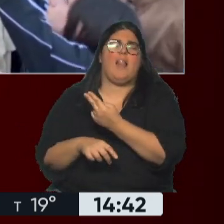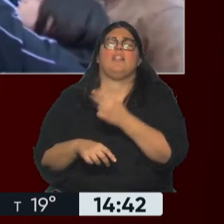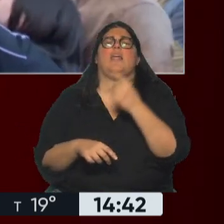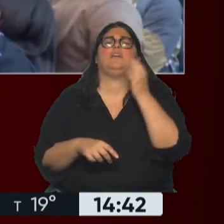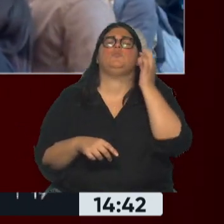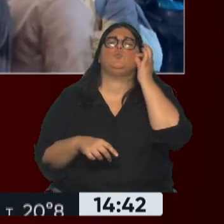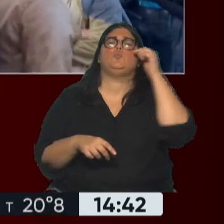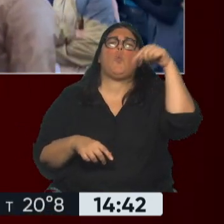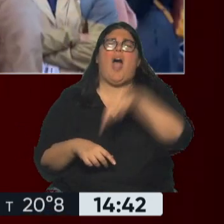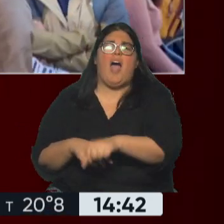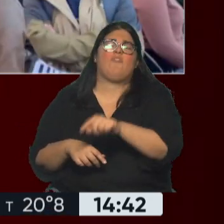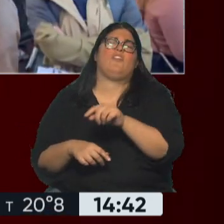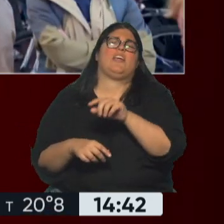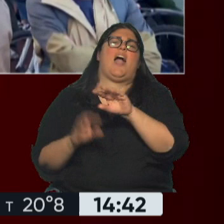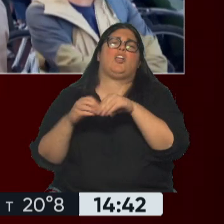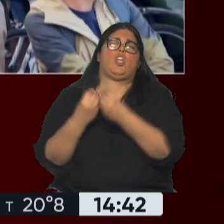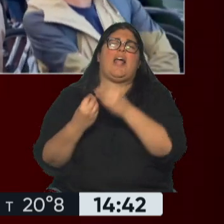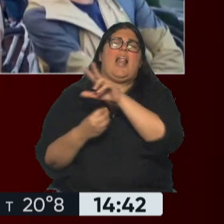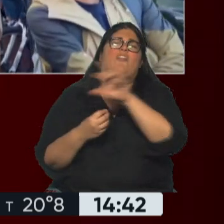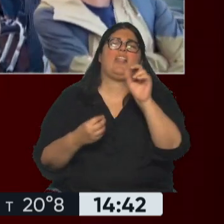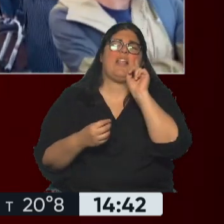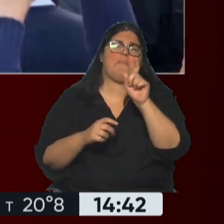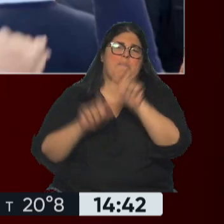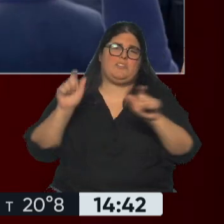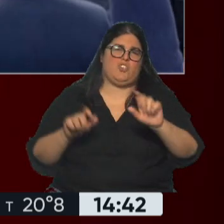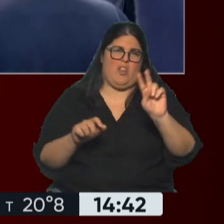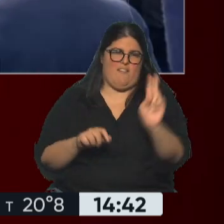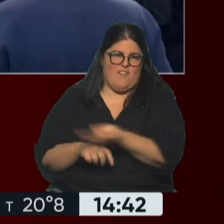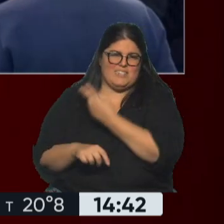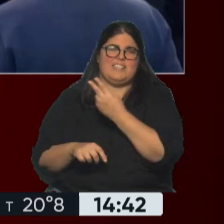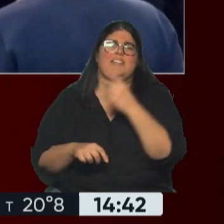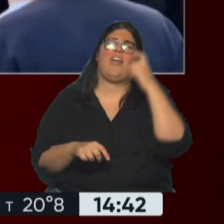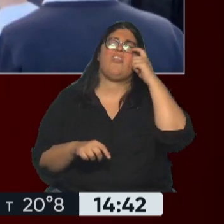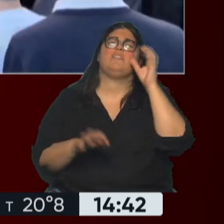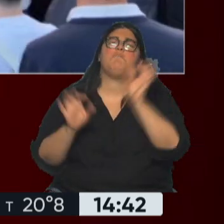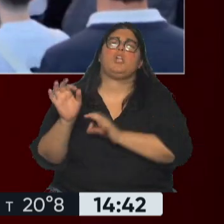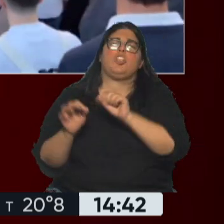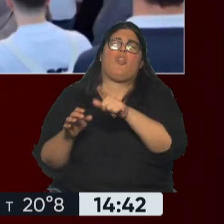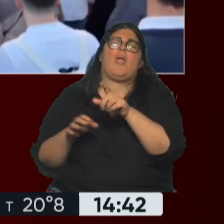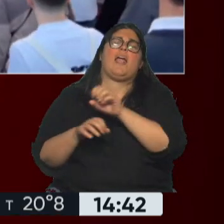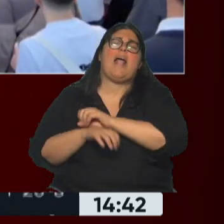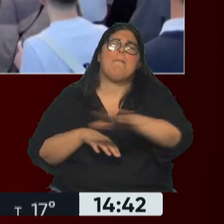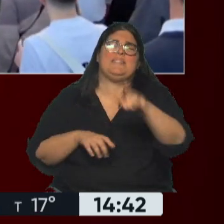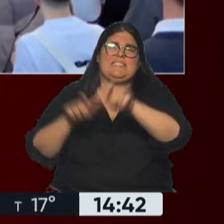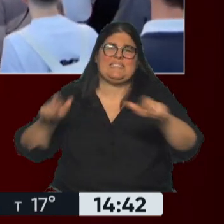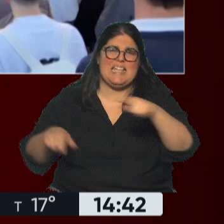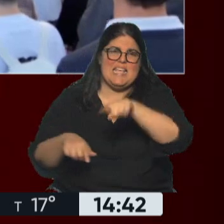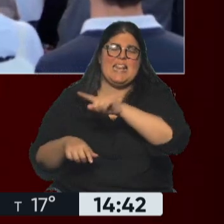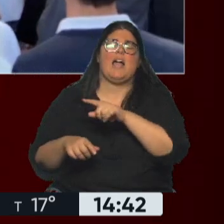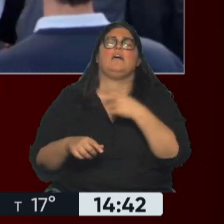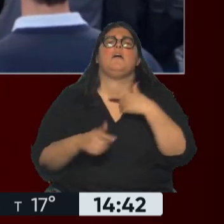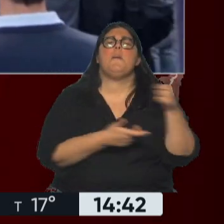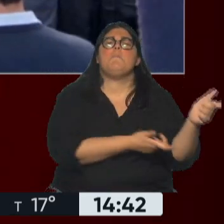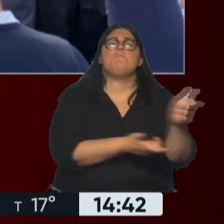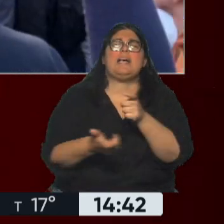provocó 30.000 boers fallecidos, aproximadamente 10% de esa población campesina, la masacre de Amritsar